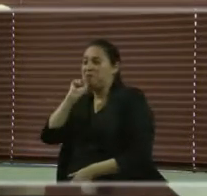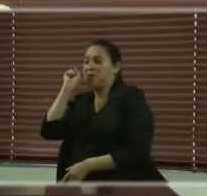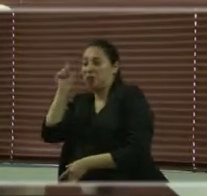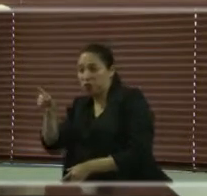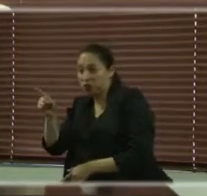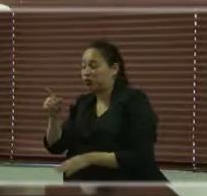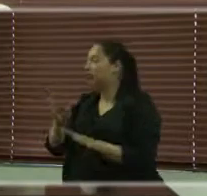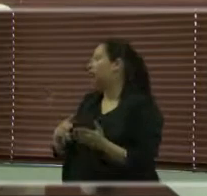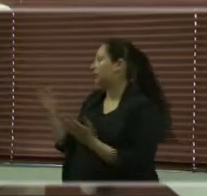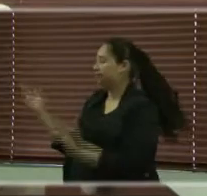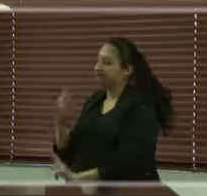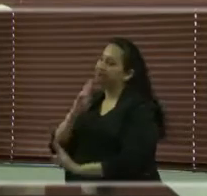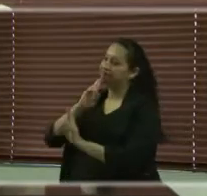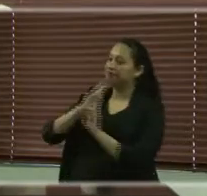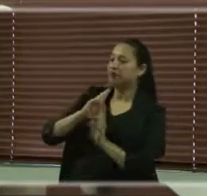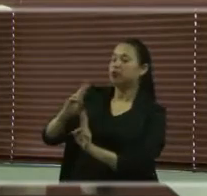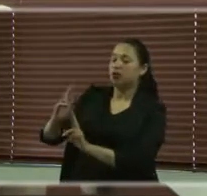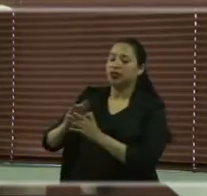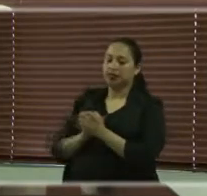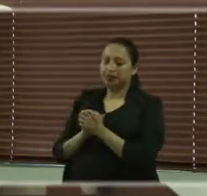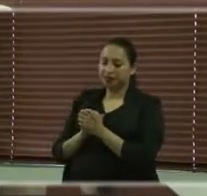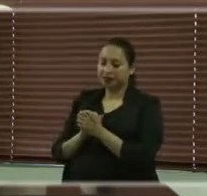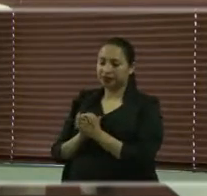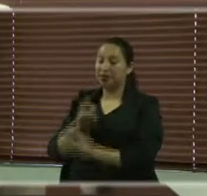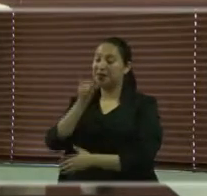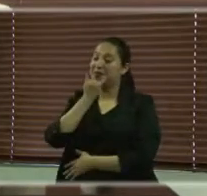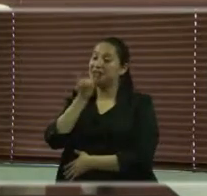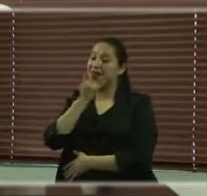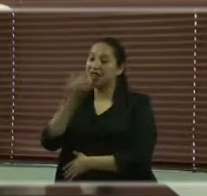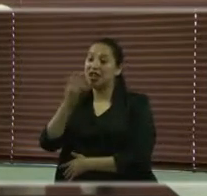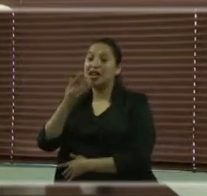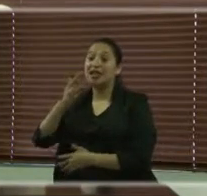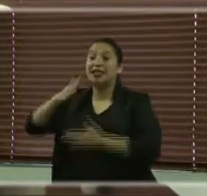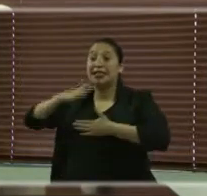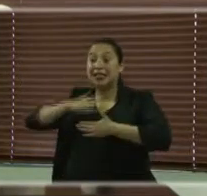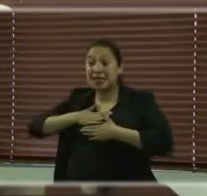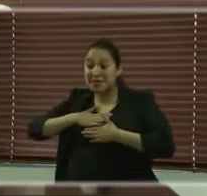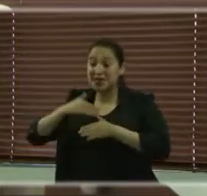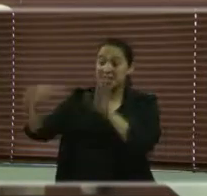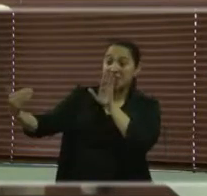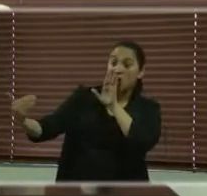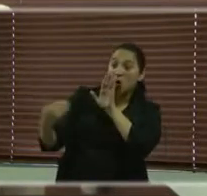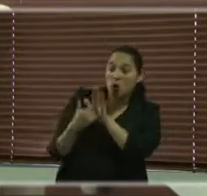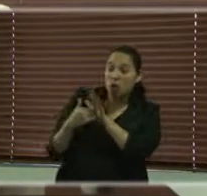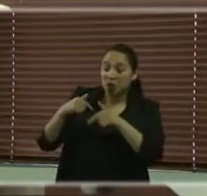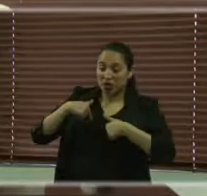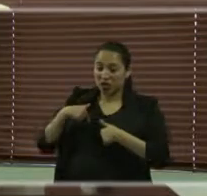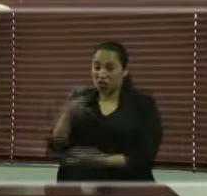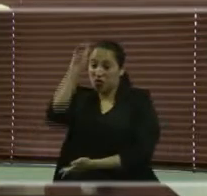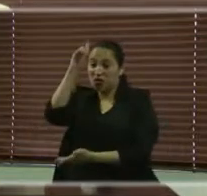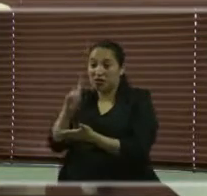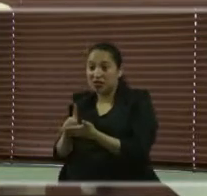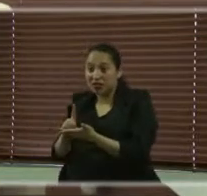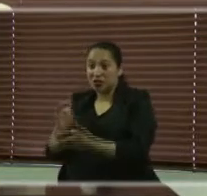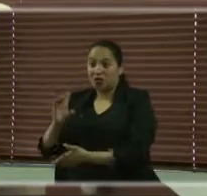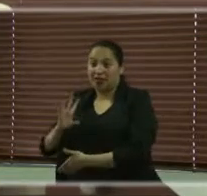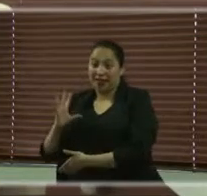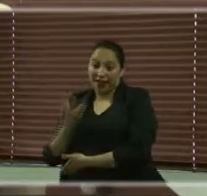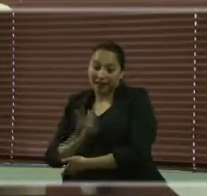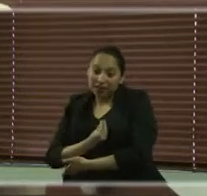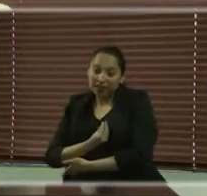forzado si tiene el apellido forzado es violatorio de los derechos humanos de cualquier persona